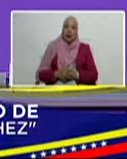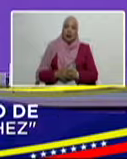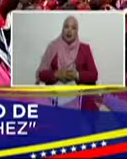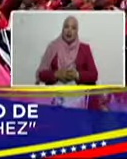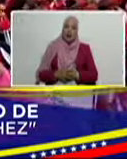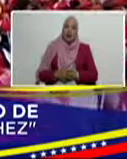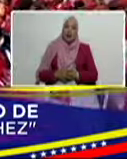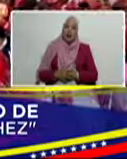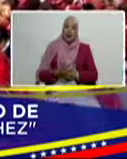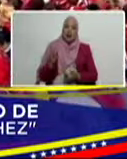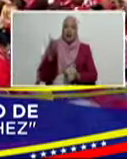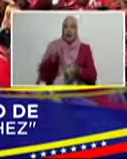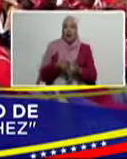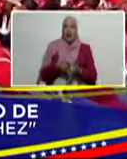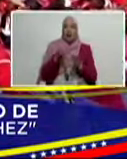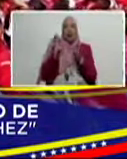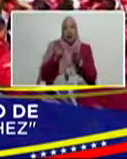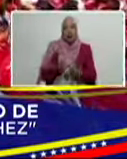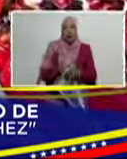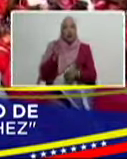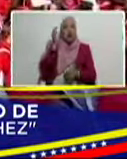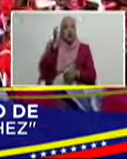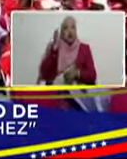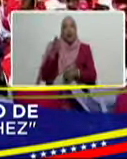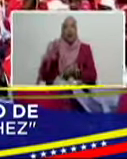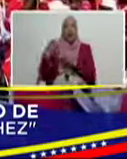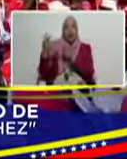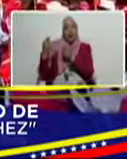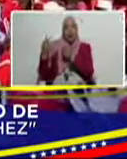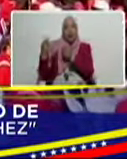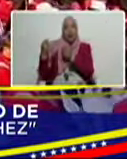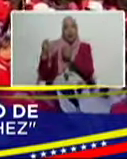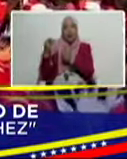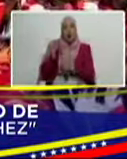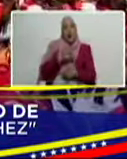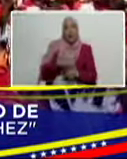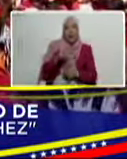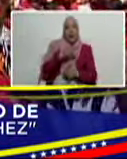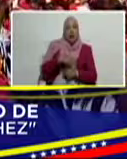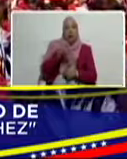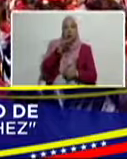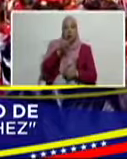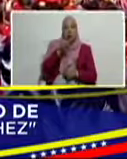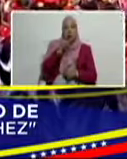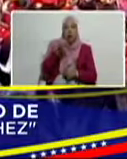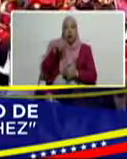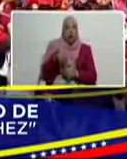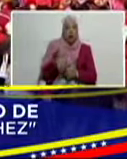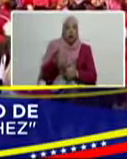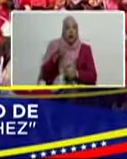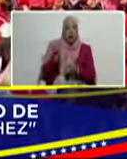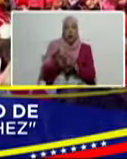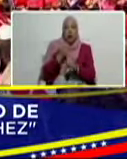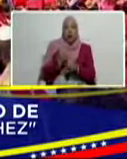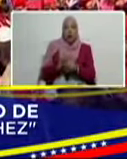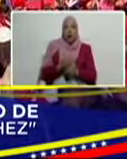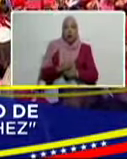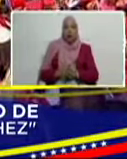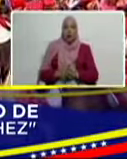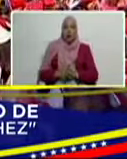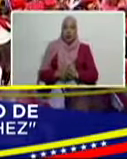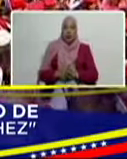que han dado su voto de fe, de esperanza en la gran misión Venezuela Mujer.